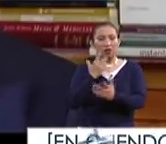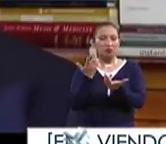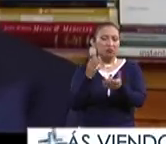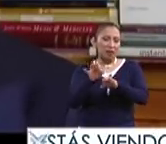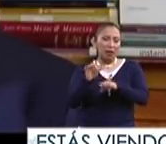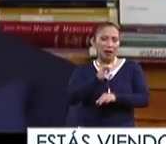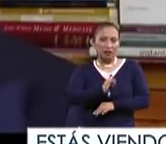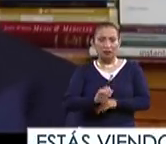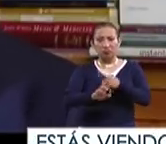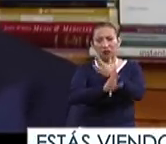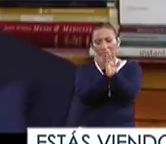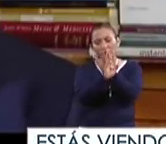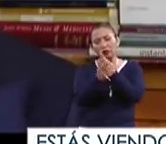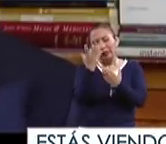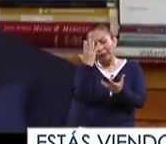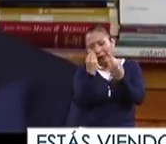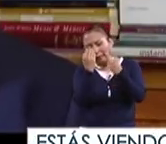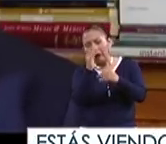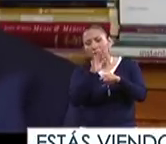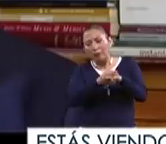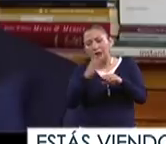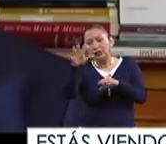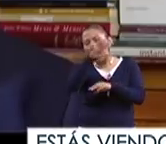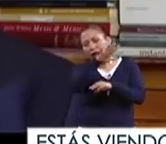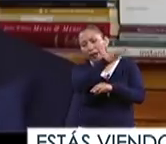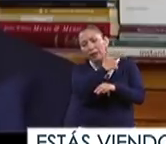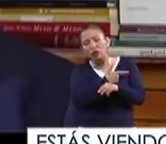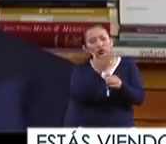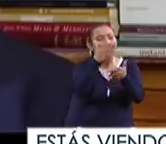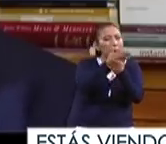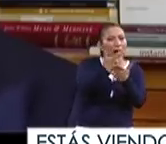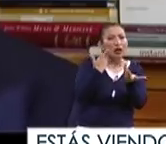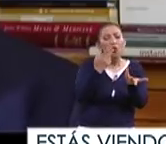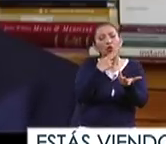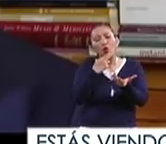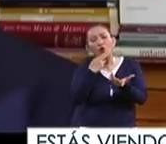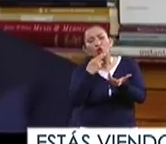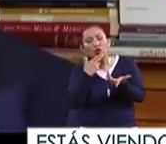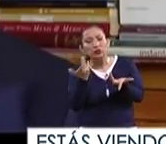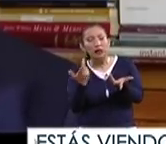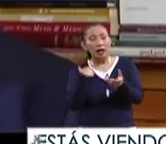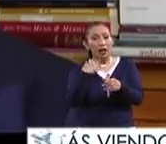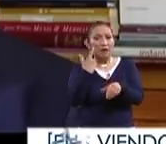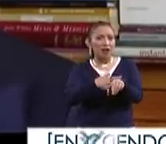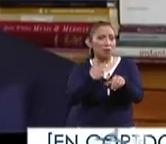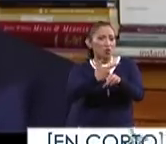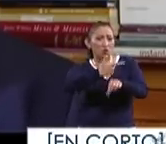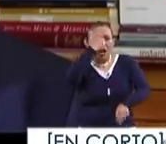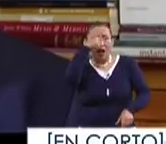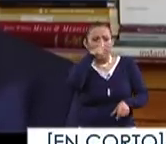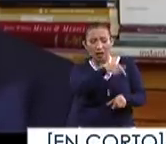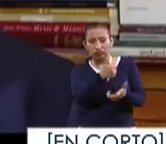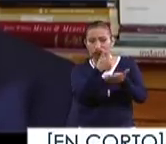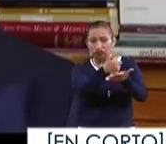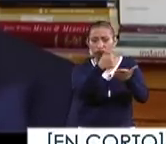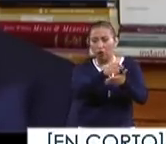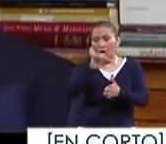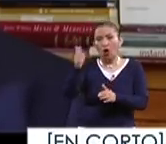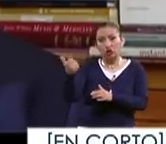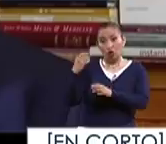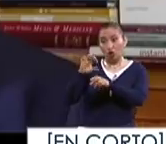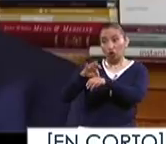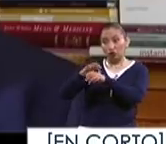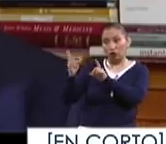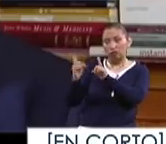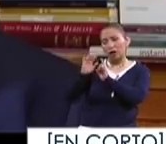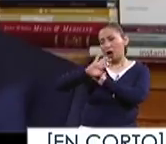cirujano en el Centro Médico y pude desarrollar las áreas que a mí me gustaban, que era el manejo del enfermo grave, con otro gran